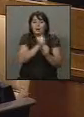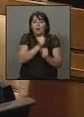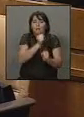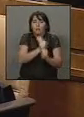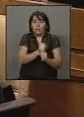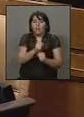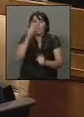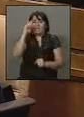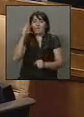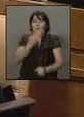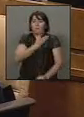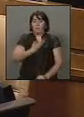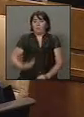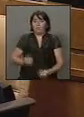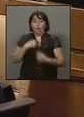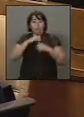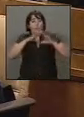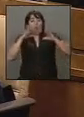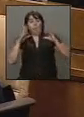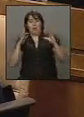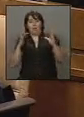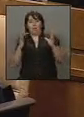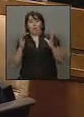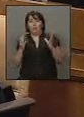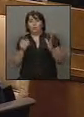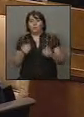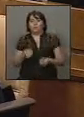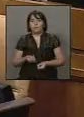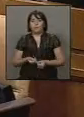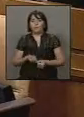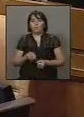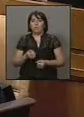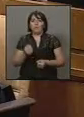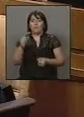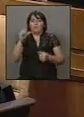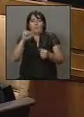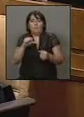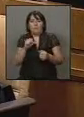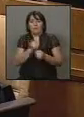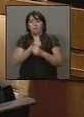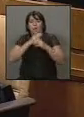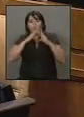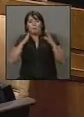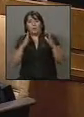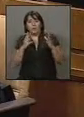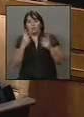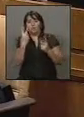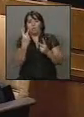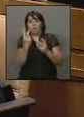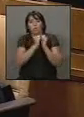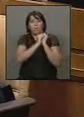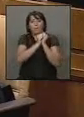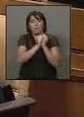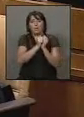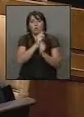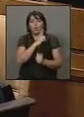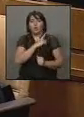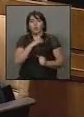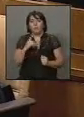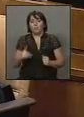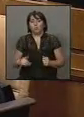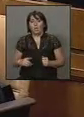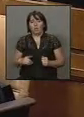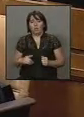Créame, presidente, que estoy sorprendido, sorprendido, ingratamente sorprendido de dos colegas diputados que además participan